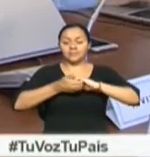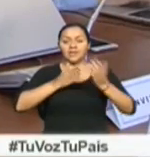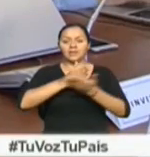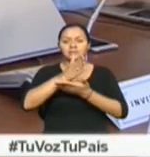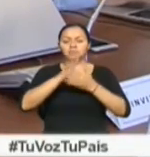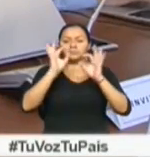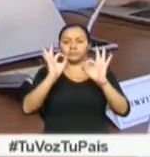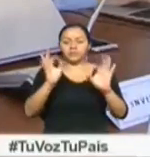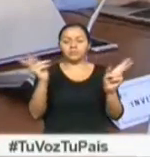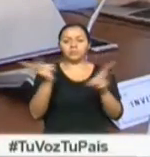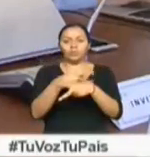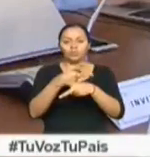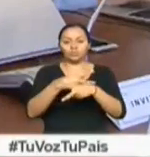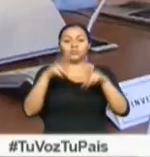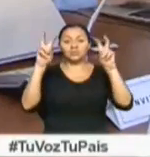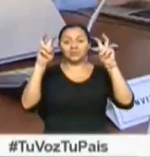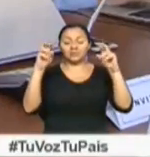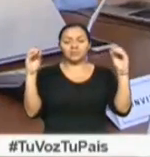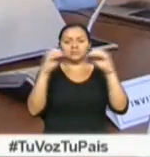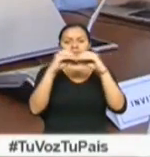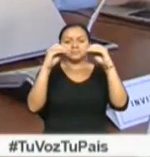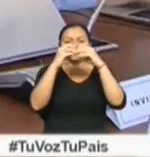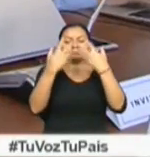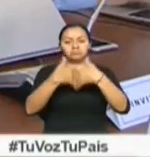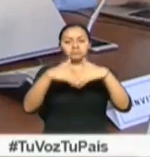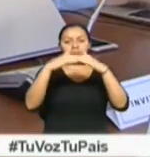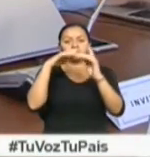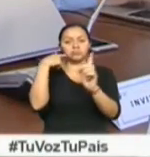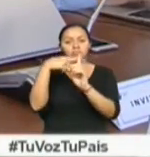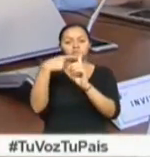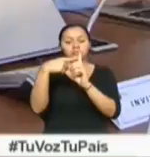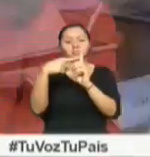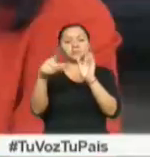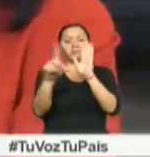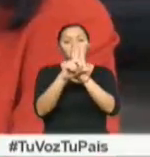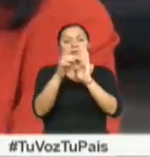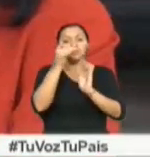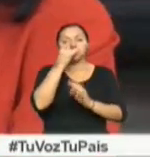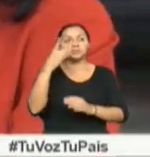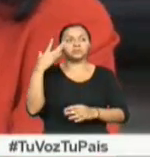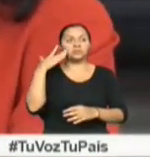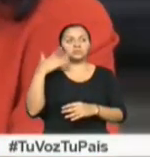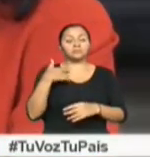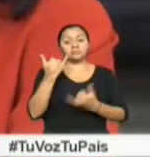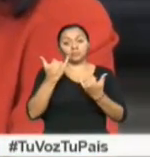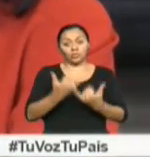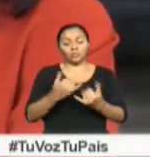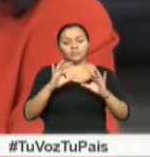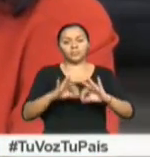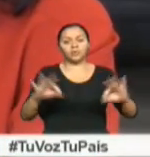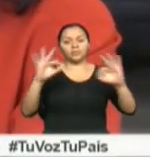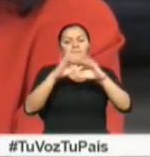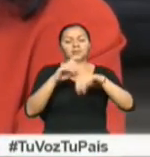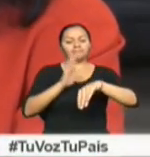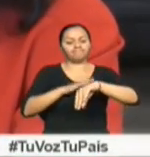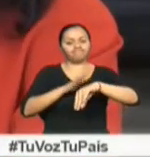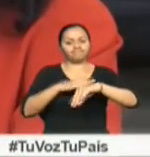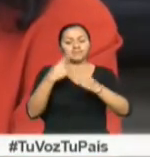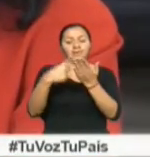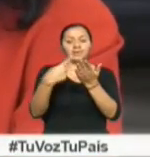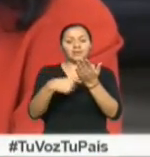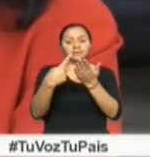producción, temas que se fortalecerán, dijo, en el proyecto de ley para la Amazonía. Y por eso vemos que es necesario hacer un análisis